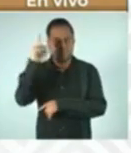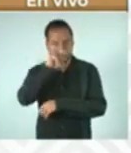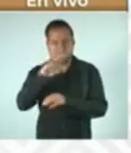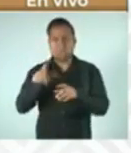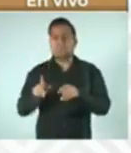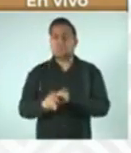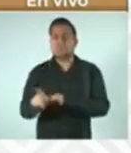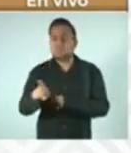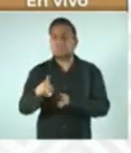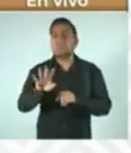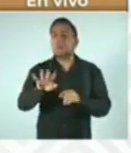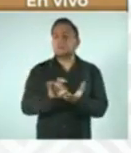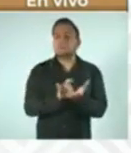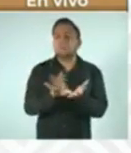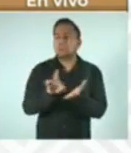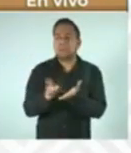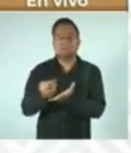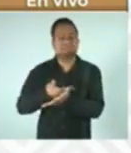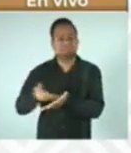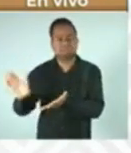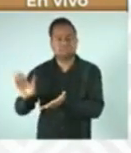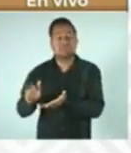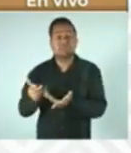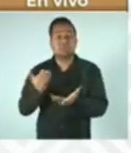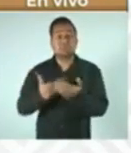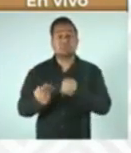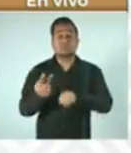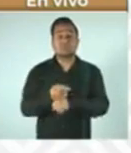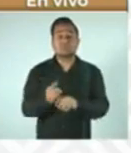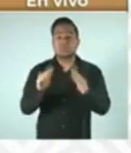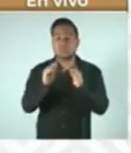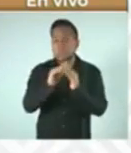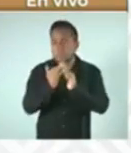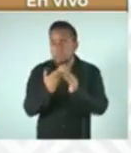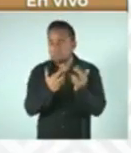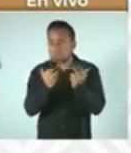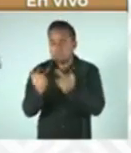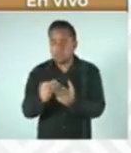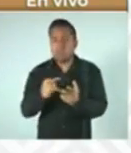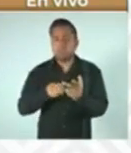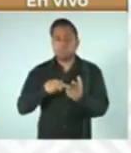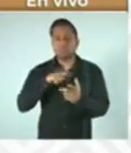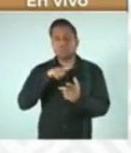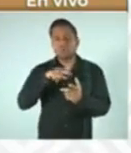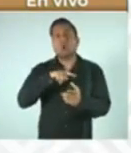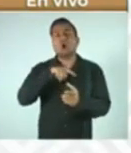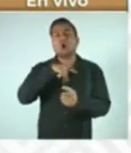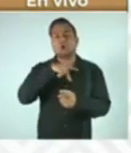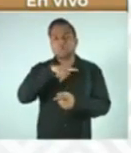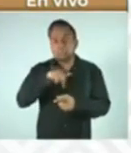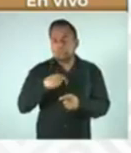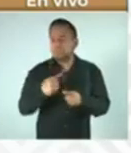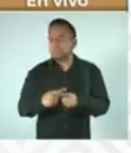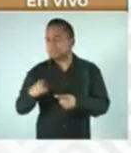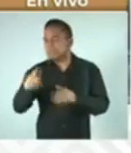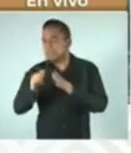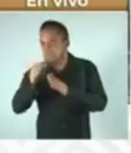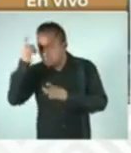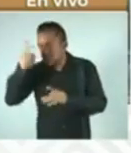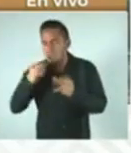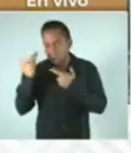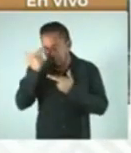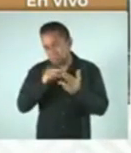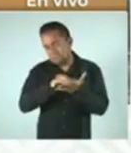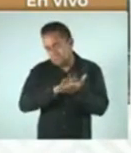hubo desplazamiento, y lo único que hubo son daños materiales que vamos a revisar con los afectados. Pero tampoco